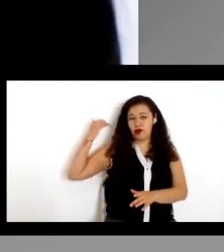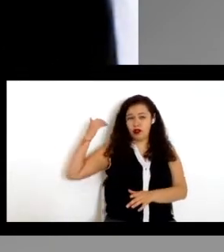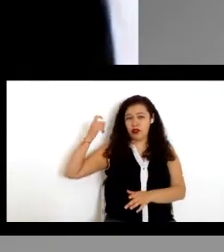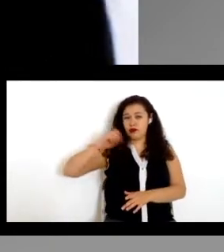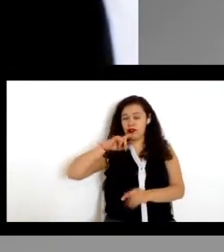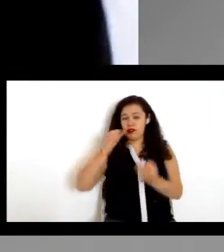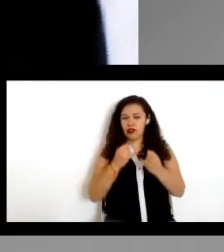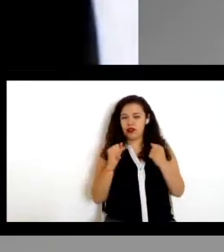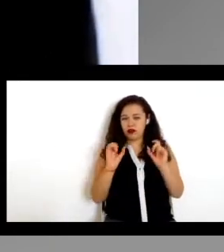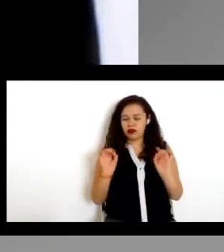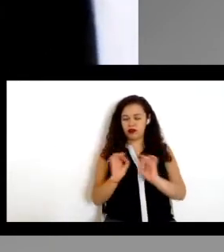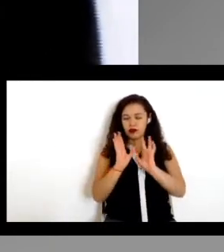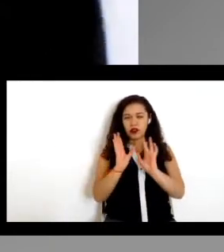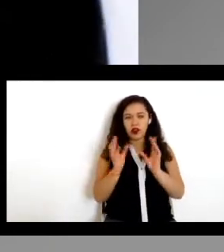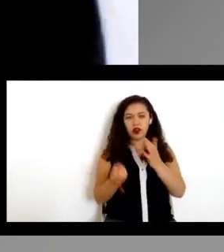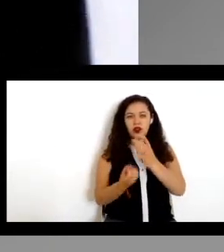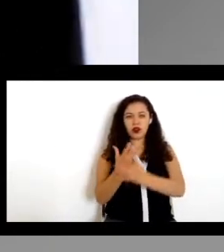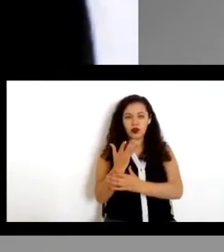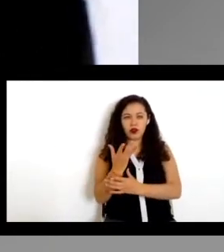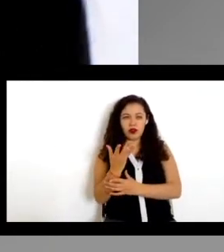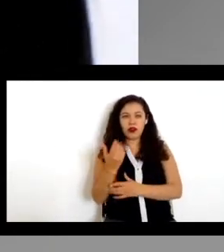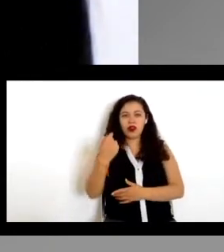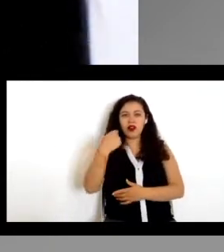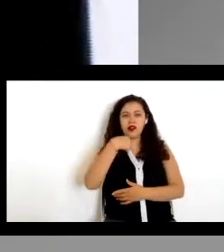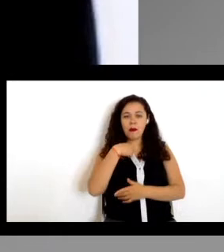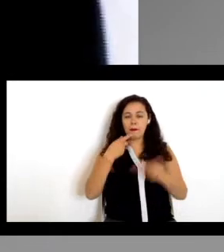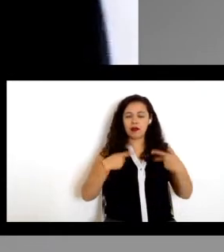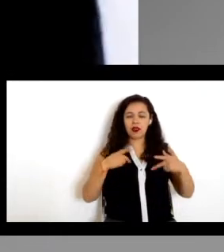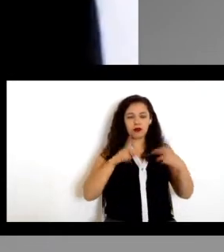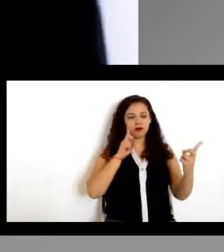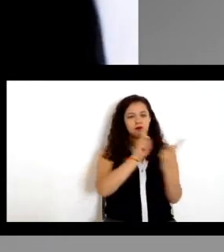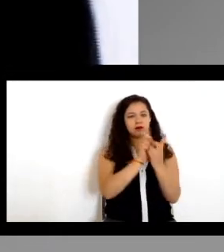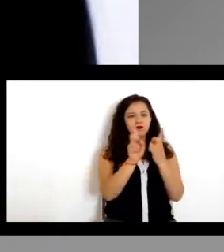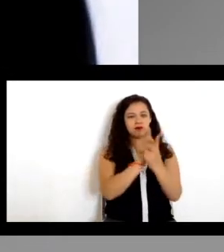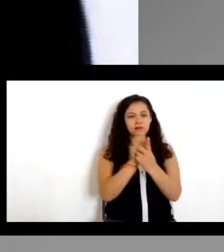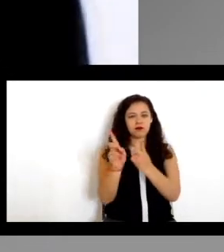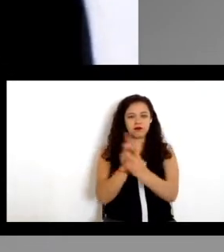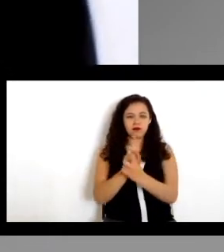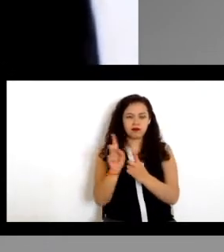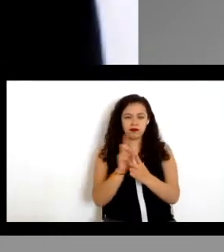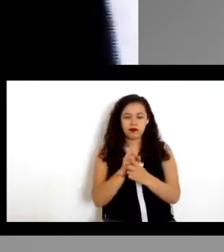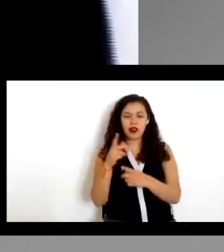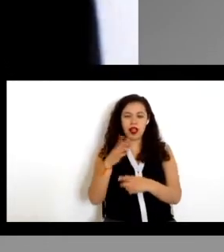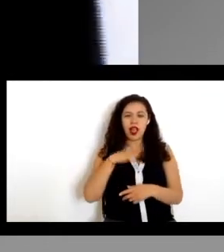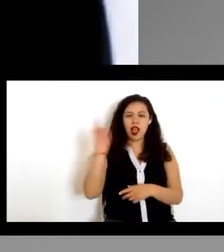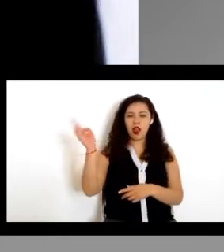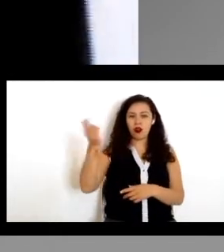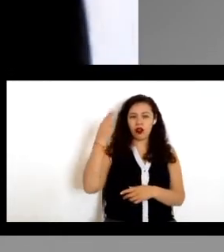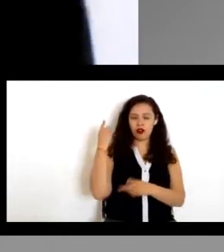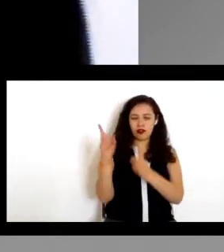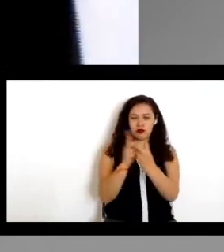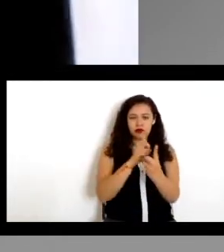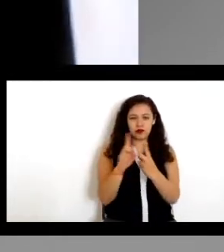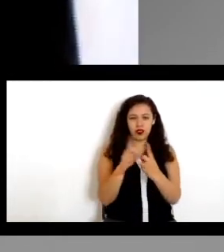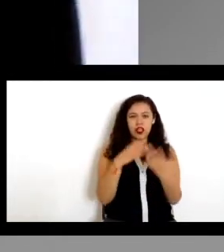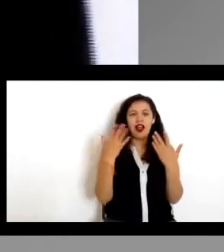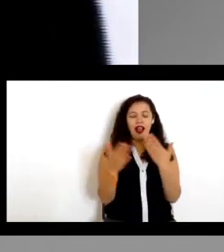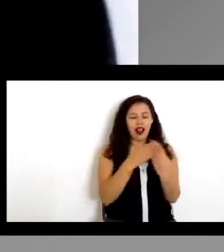nuevo, me llevó a conocer a otras personas dentro de la universidad que estaban realizando